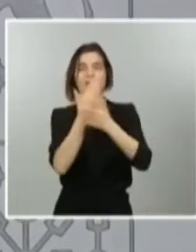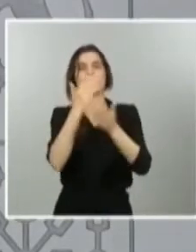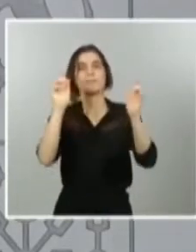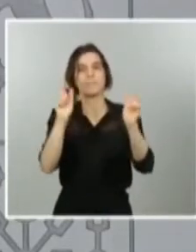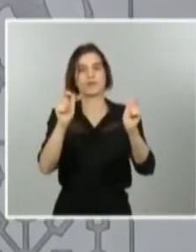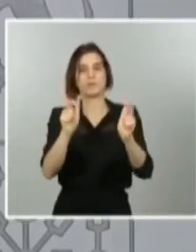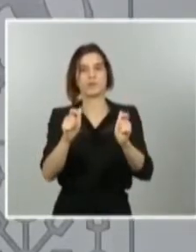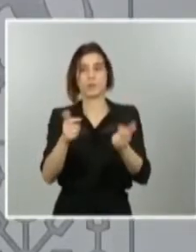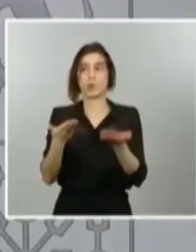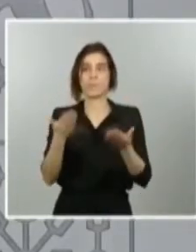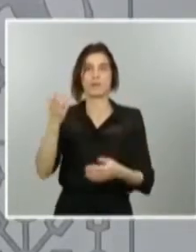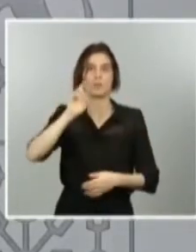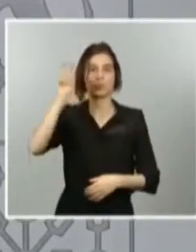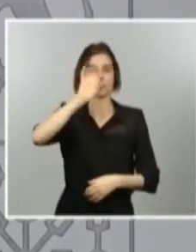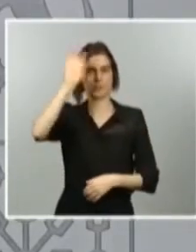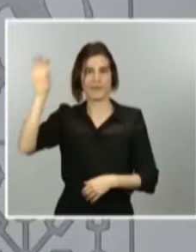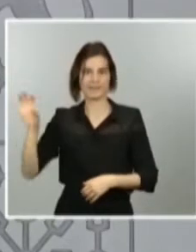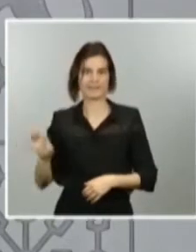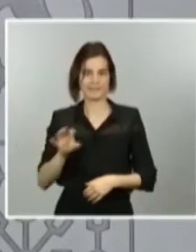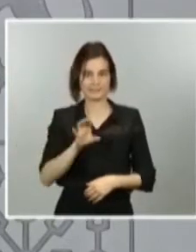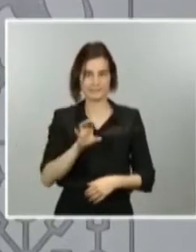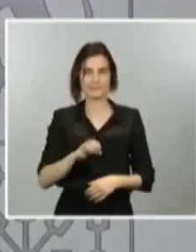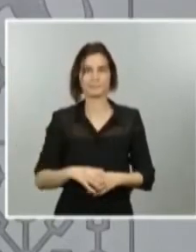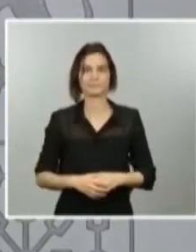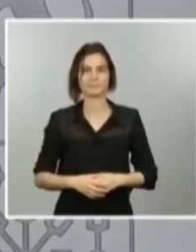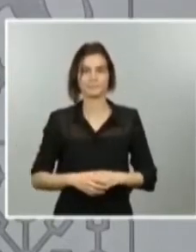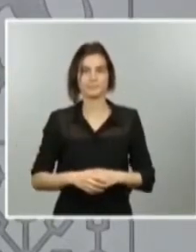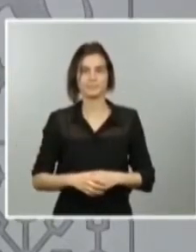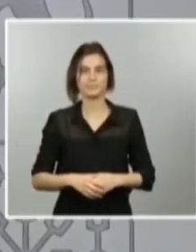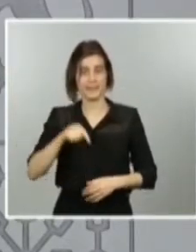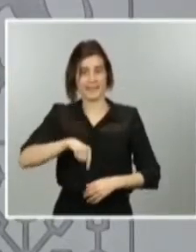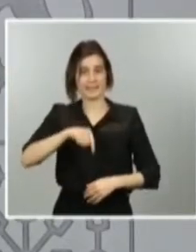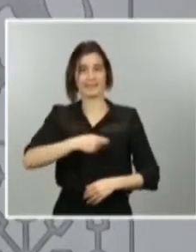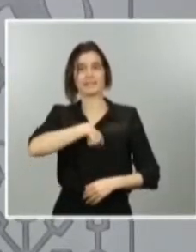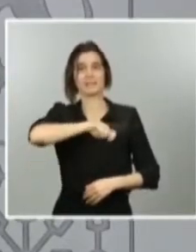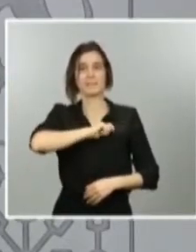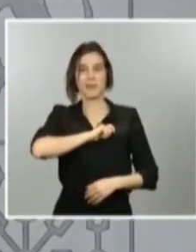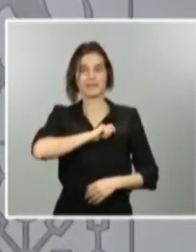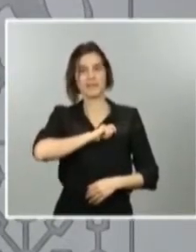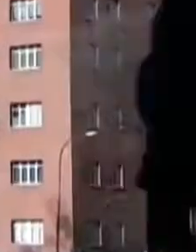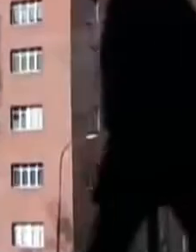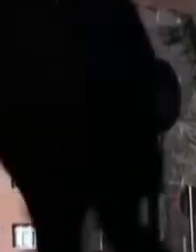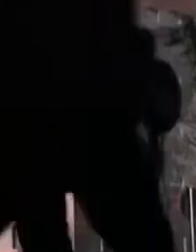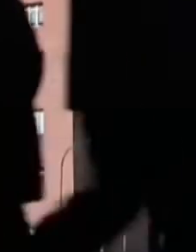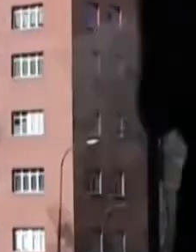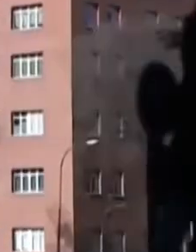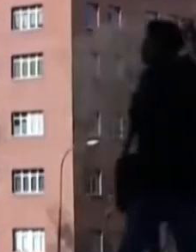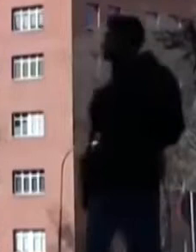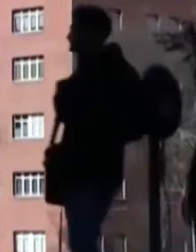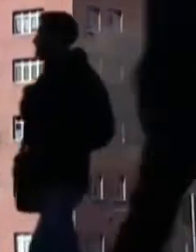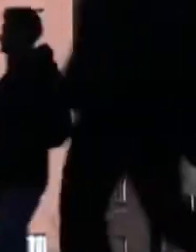autonómica, según la cantidad de contagios que hay en cada una de las comunidades autónomas, diversas facultades. Entre